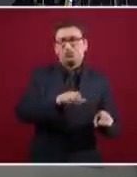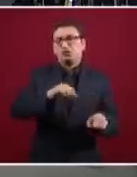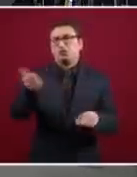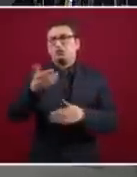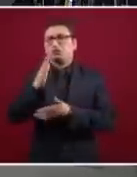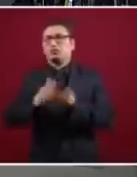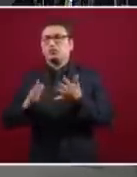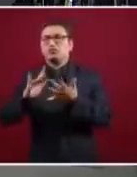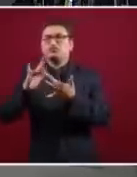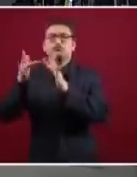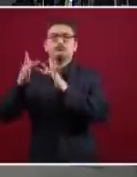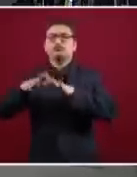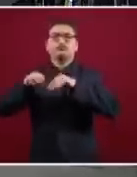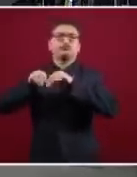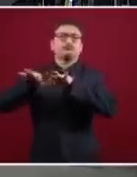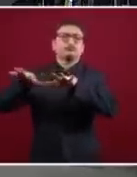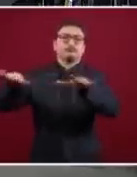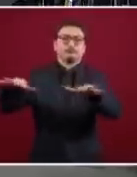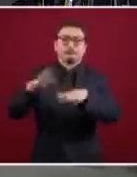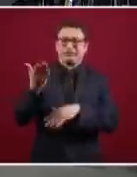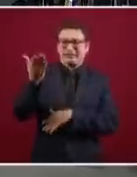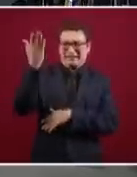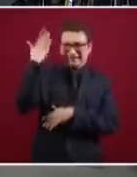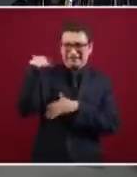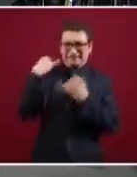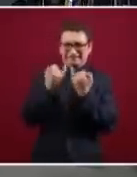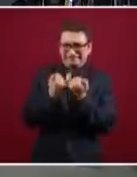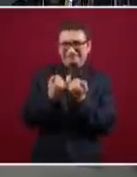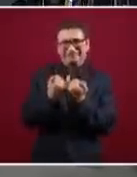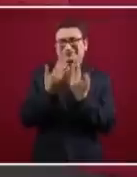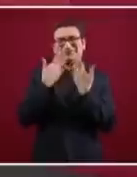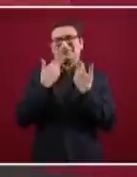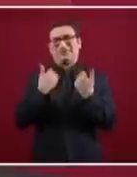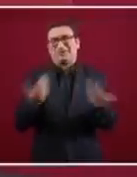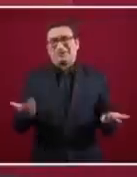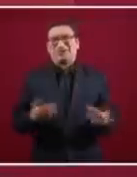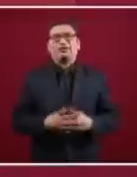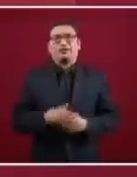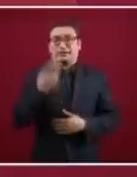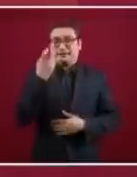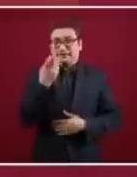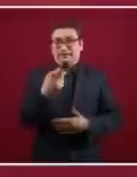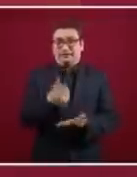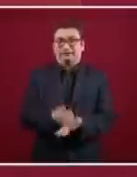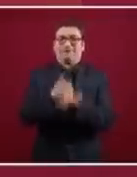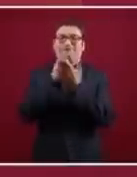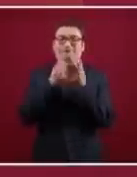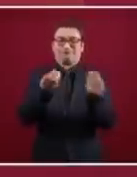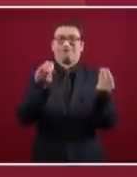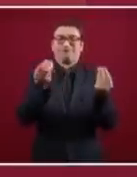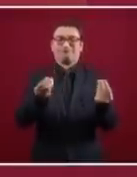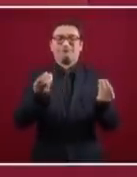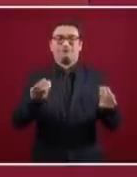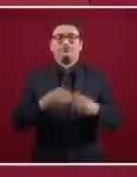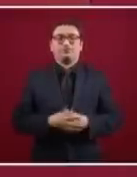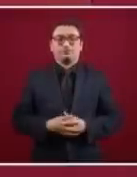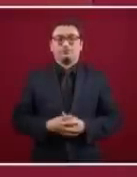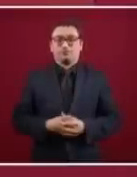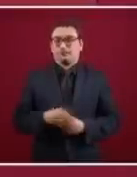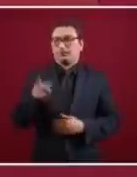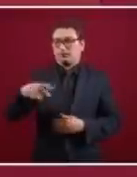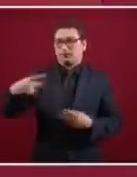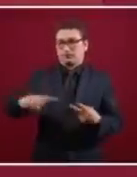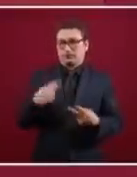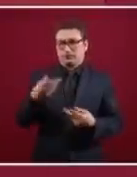en las redes sociales eso no existía antes y esto ayuda mucho eso es por tu pregunta